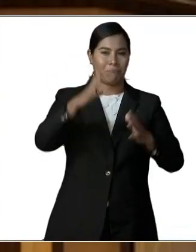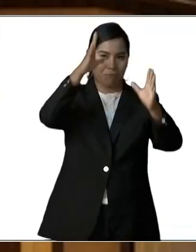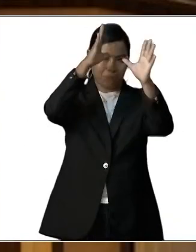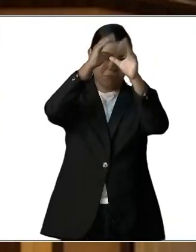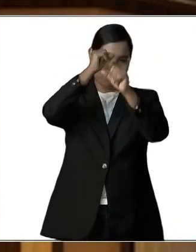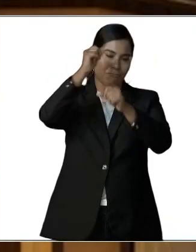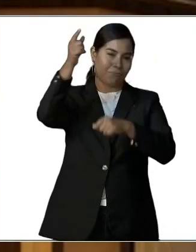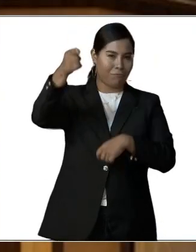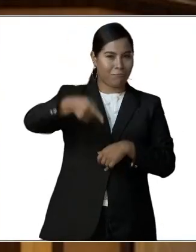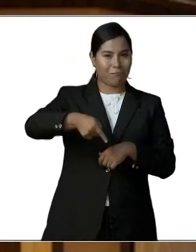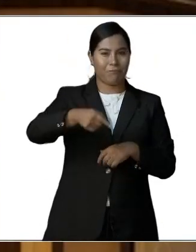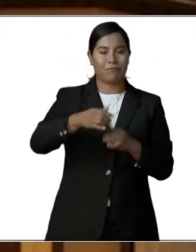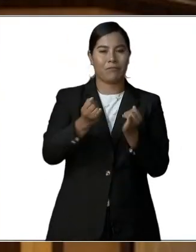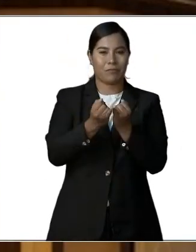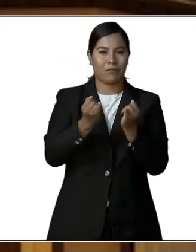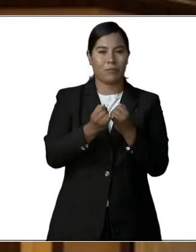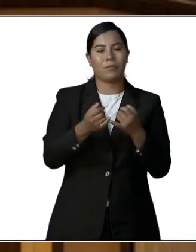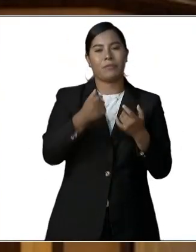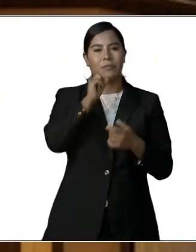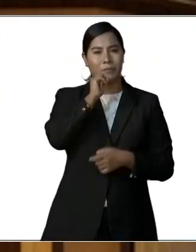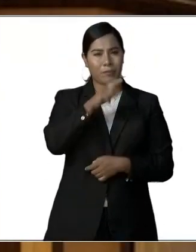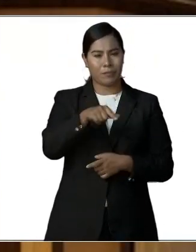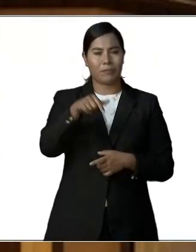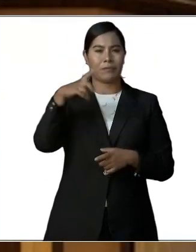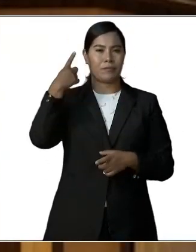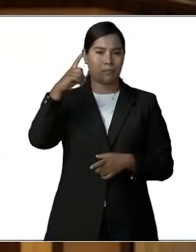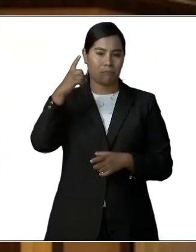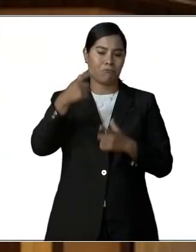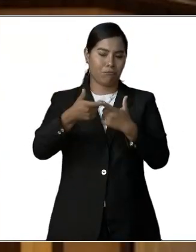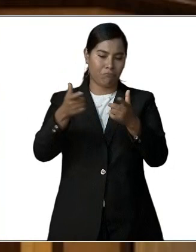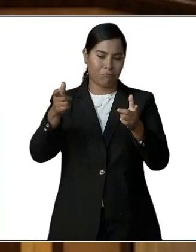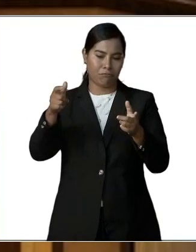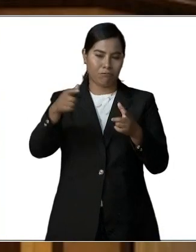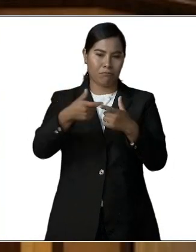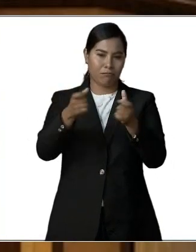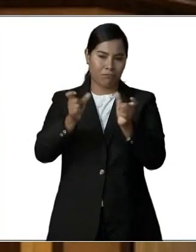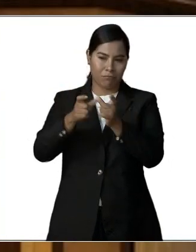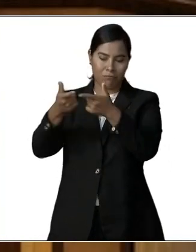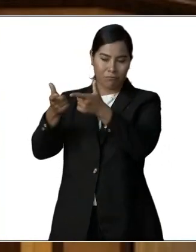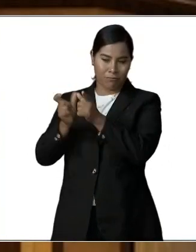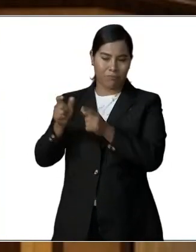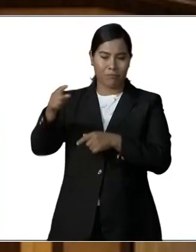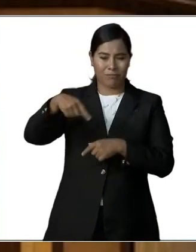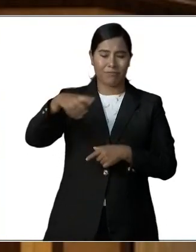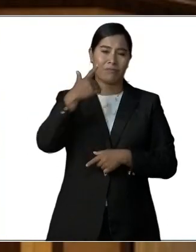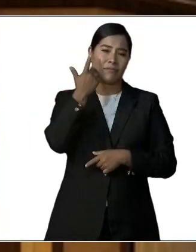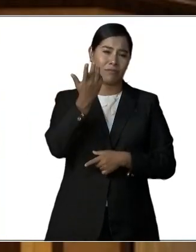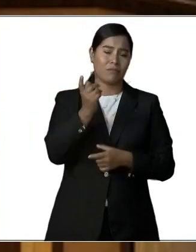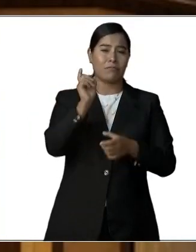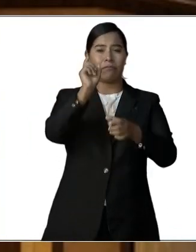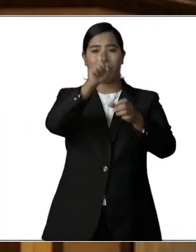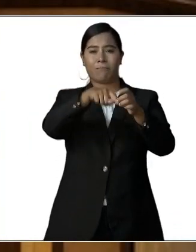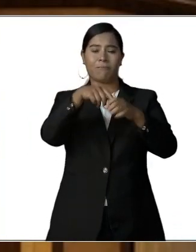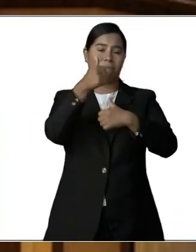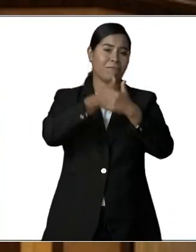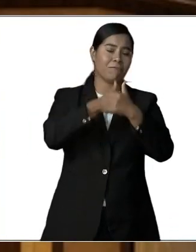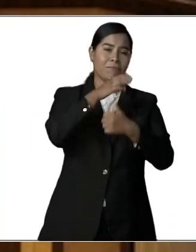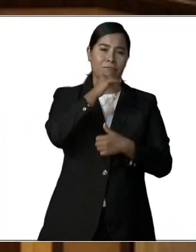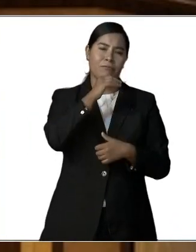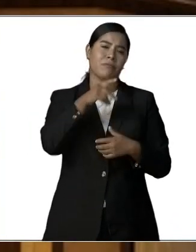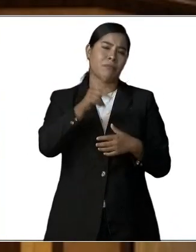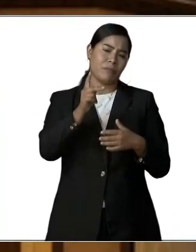Sabemos que hay muchas rondallas locales interesadas que no pudieron estar en las ediciones anteriores, pero bueno, platicar un poquito de estas